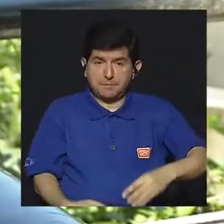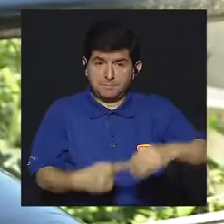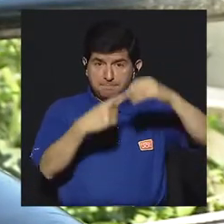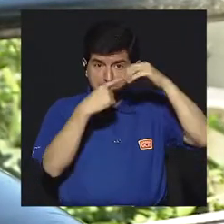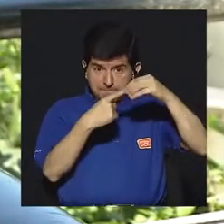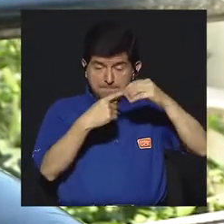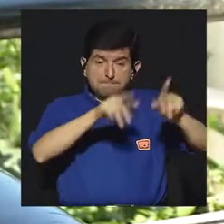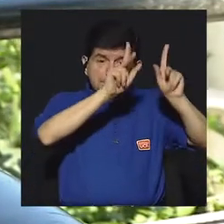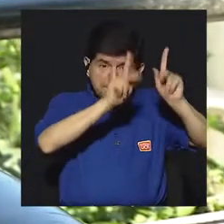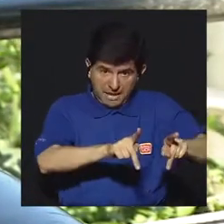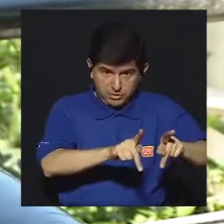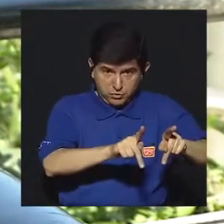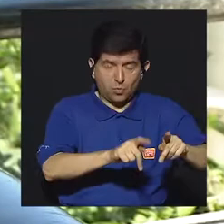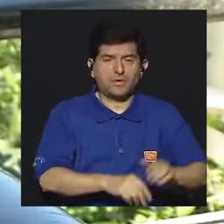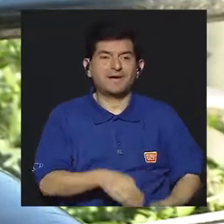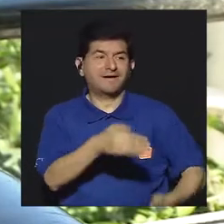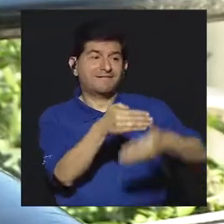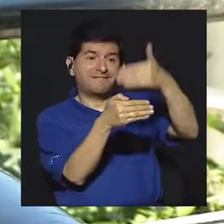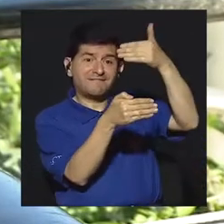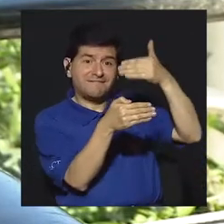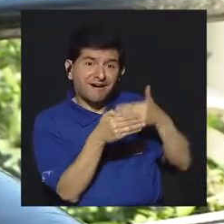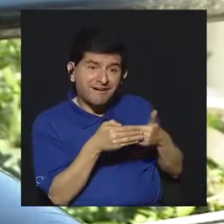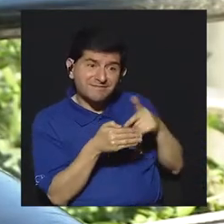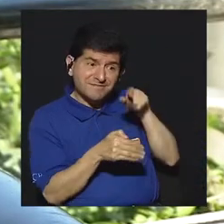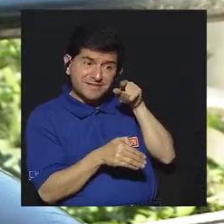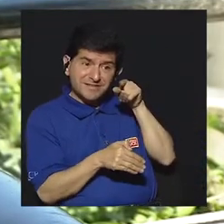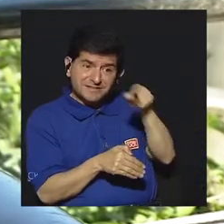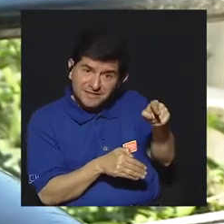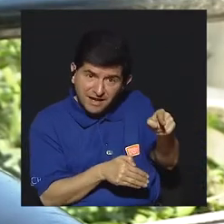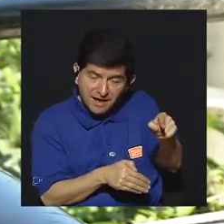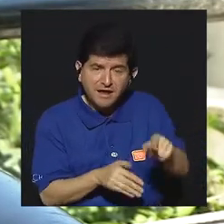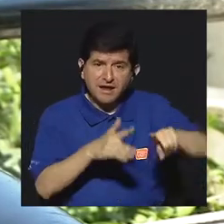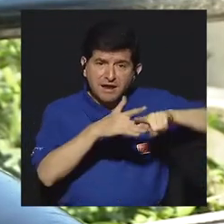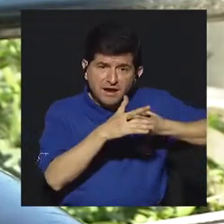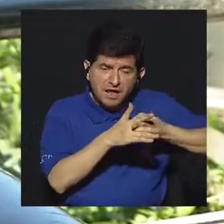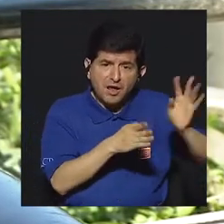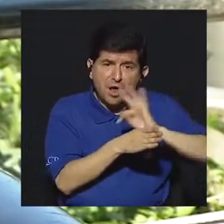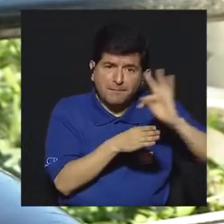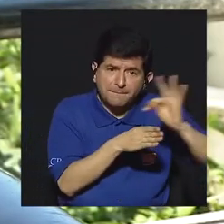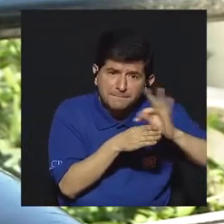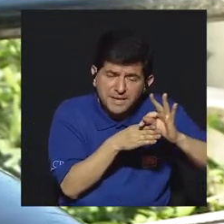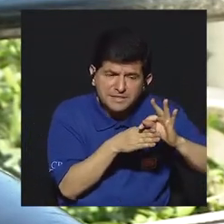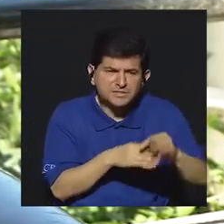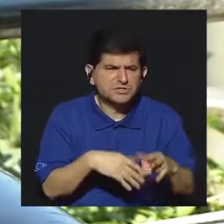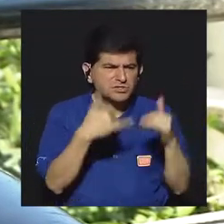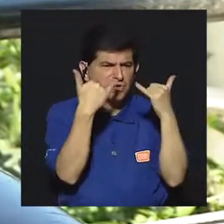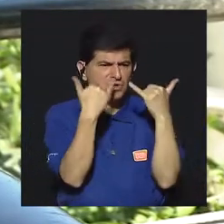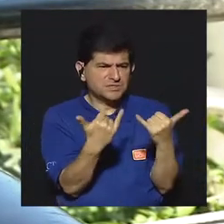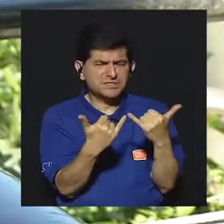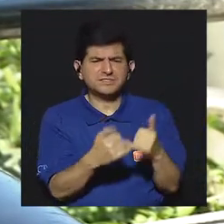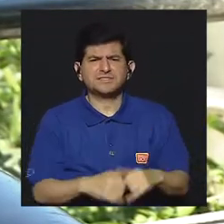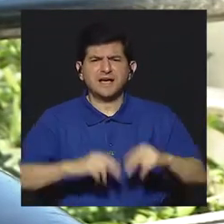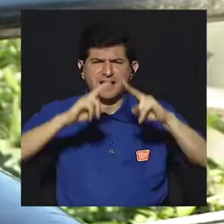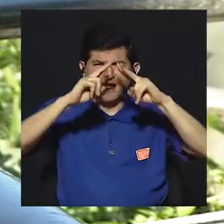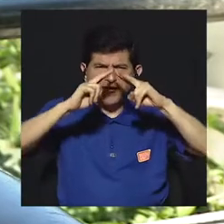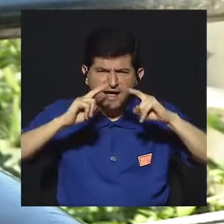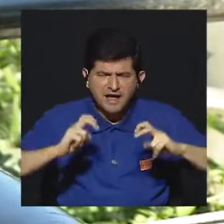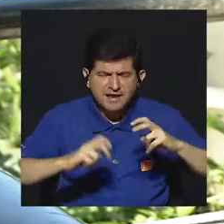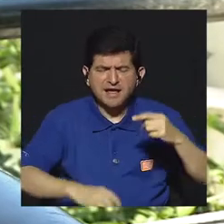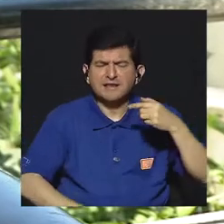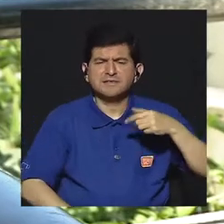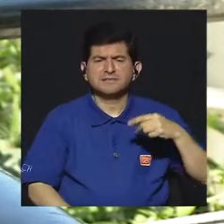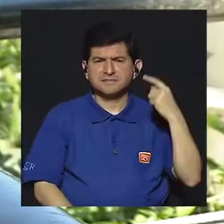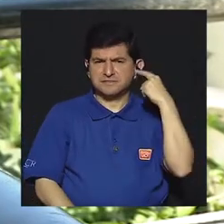Y principalmente si esa persona, antes de empezar un tratamiento, le hemos podido hacer un examen